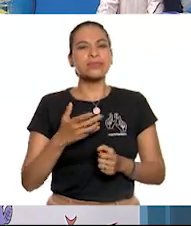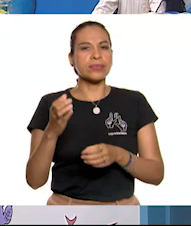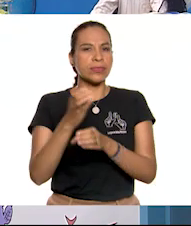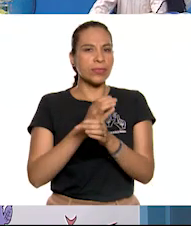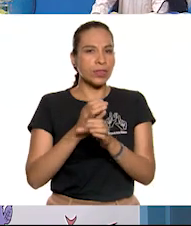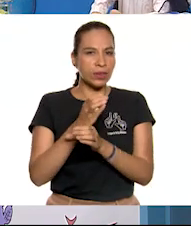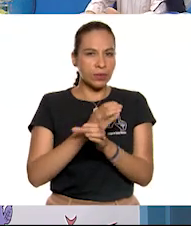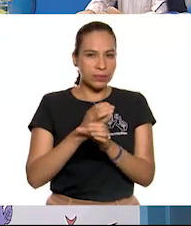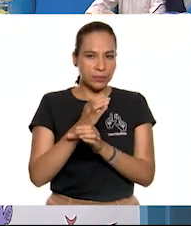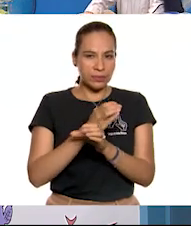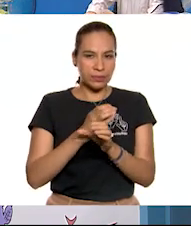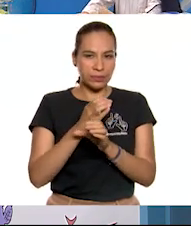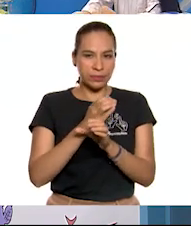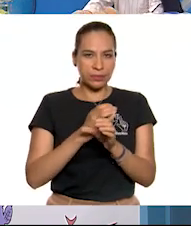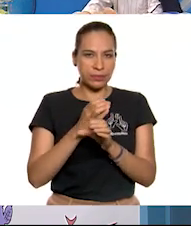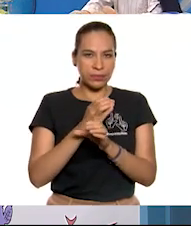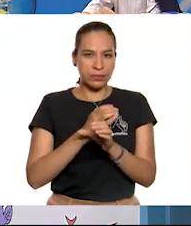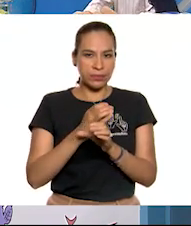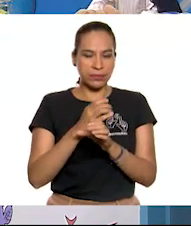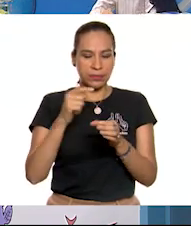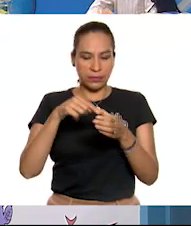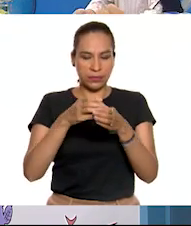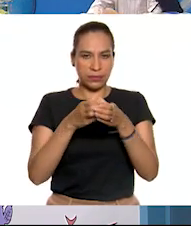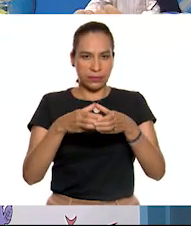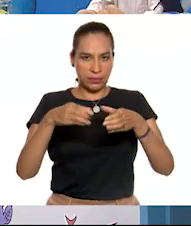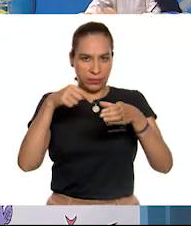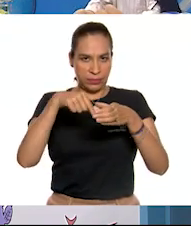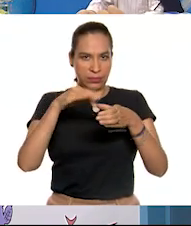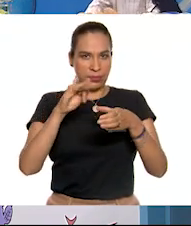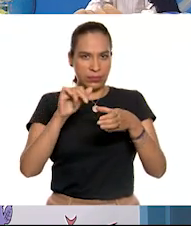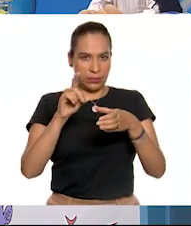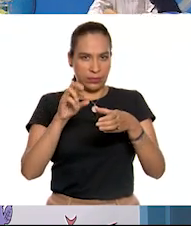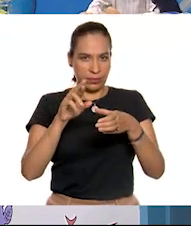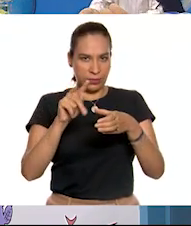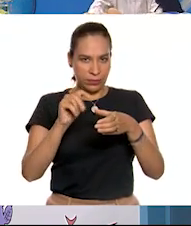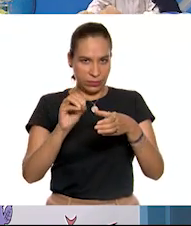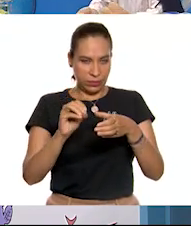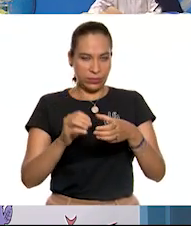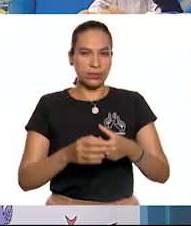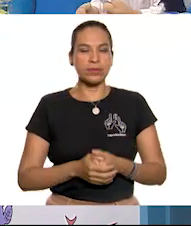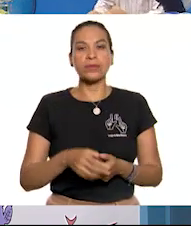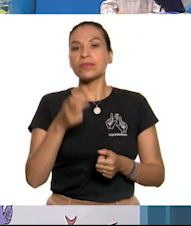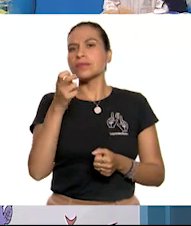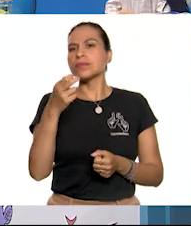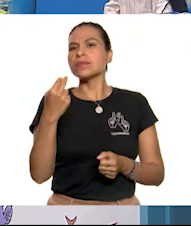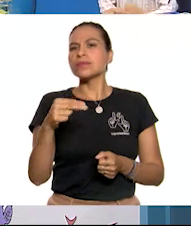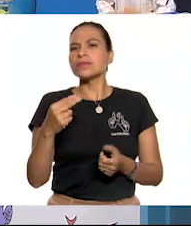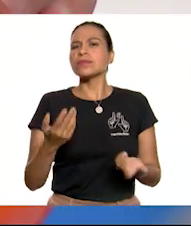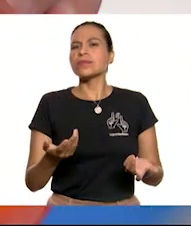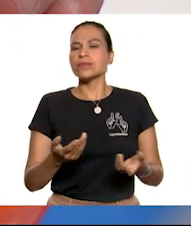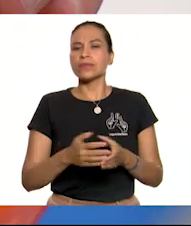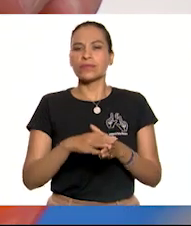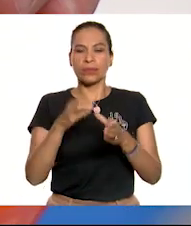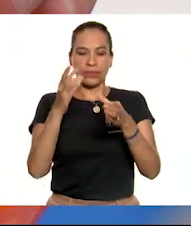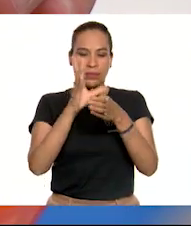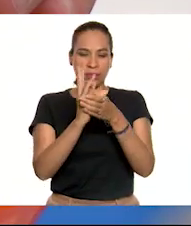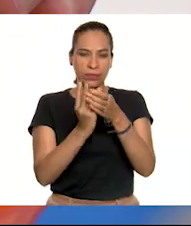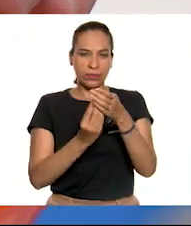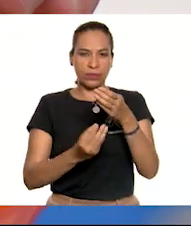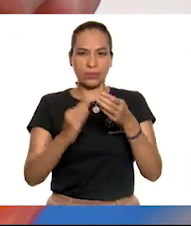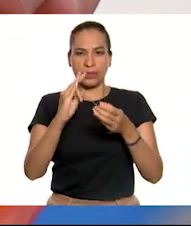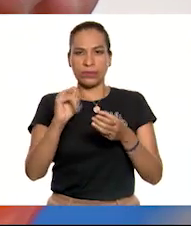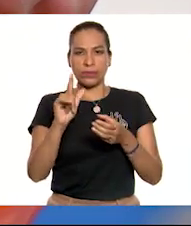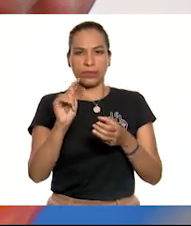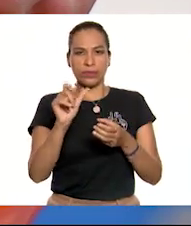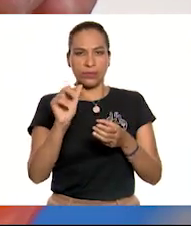café se está quedando aquí en el filtro. Exactamente. A eso se le llama filtración.